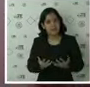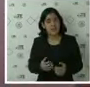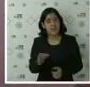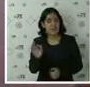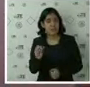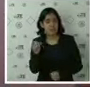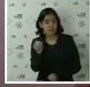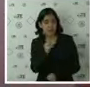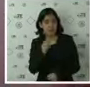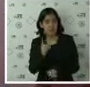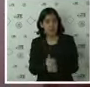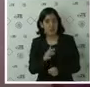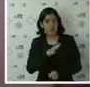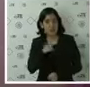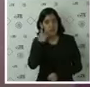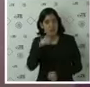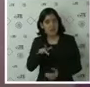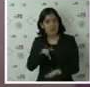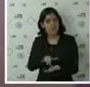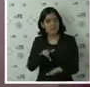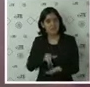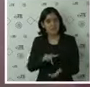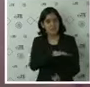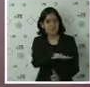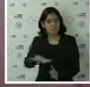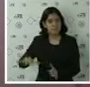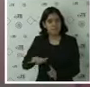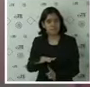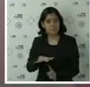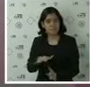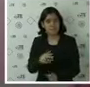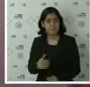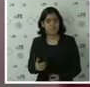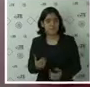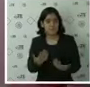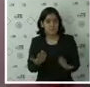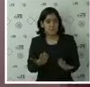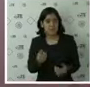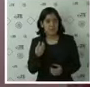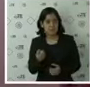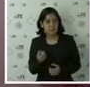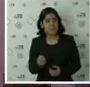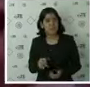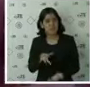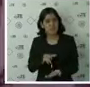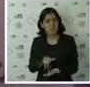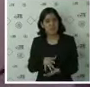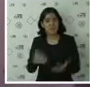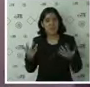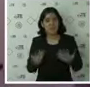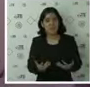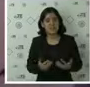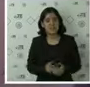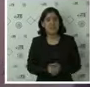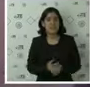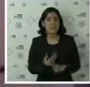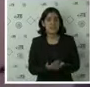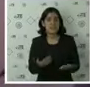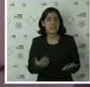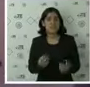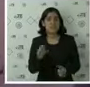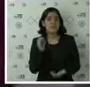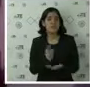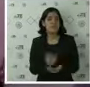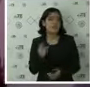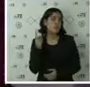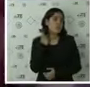de ayudar a nuestra comunidad, también hacer eso. Porque no es solamente meternos hacia la política o hacia toda esta parte que va más